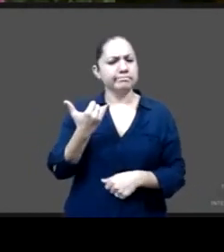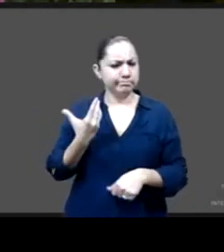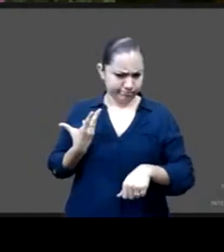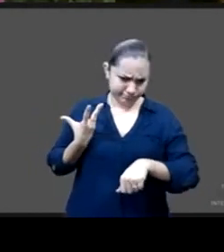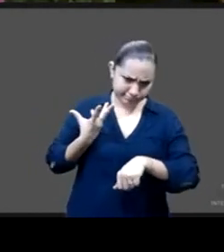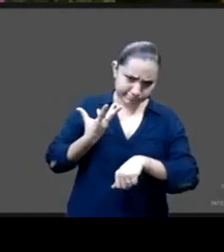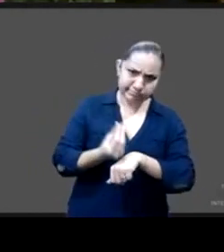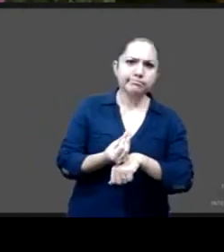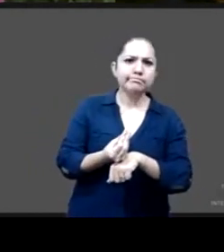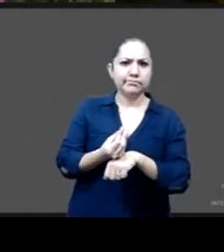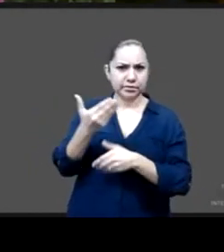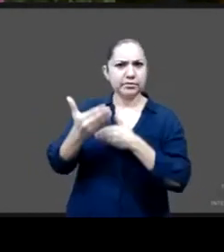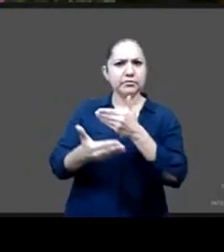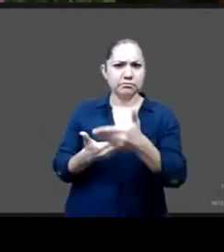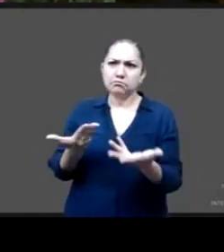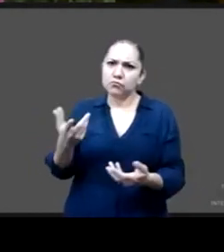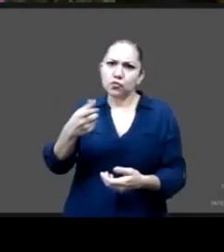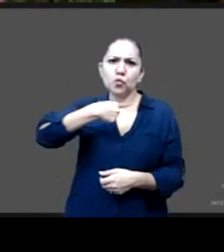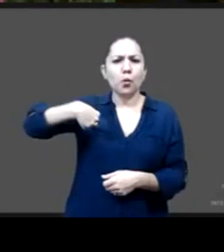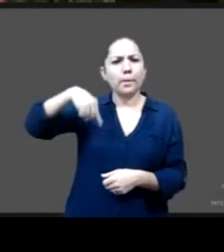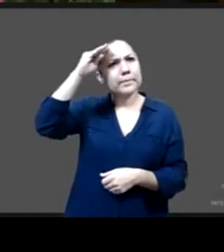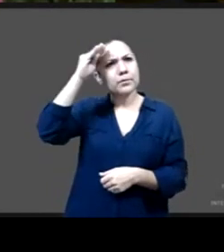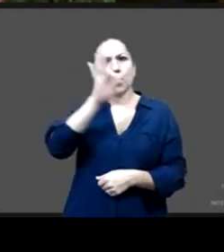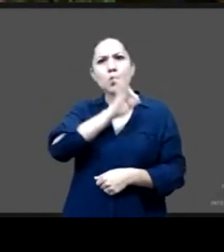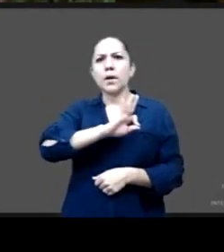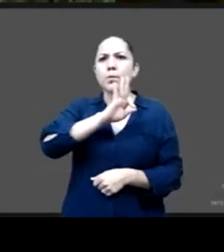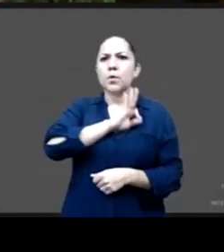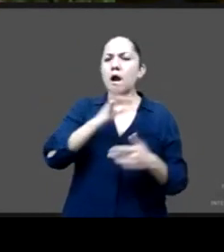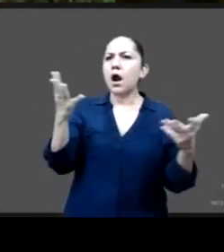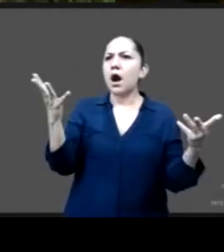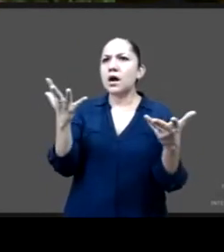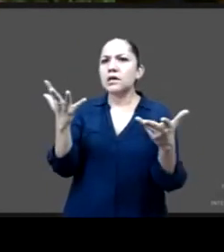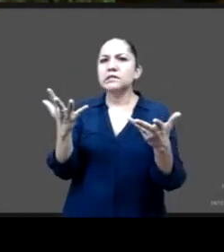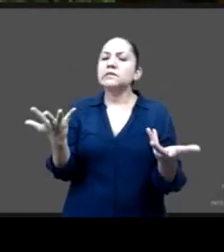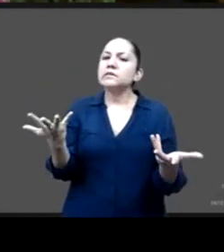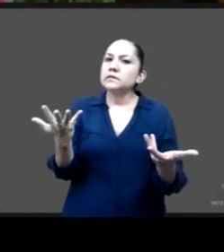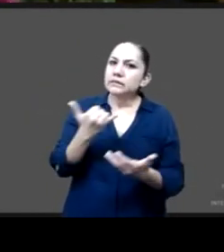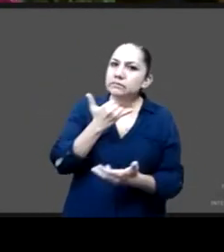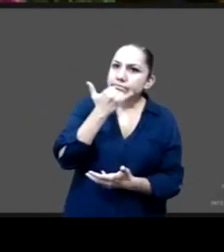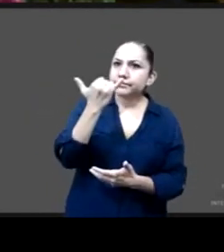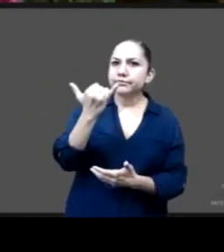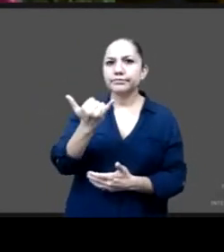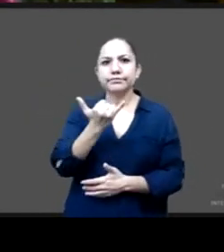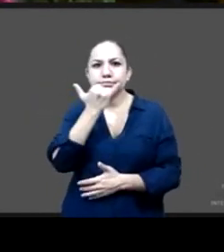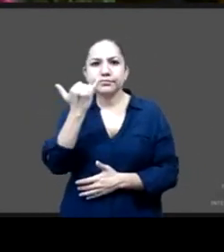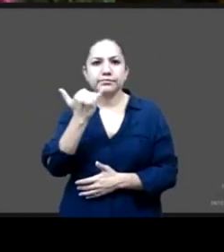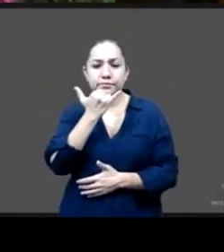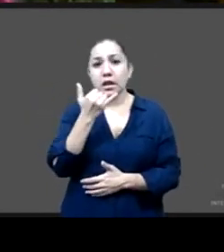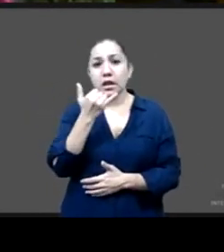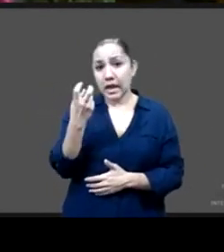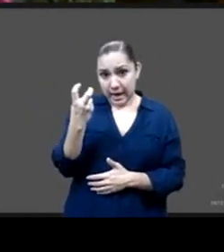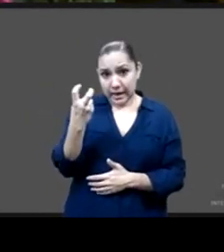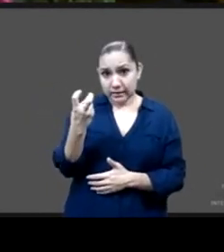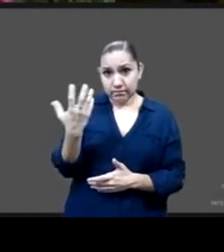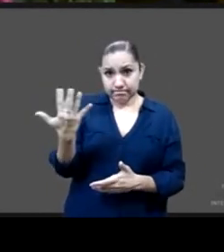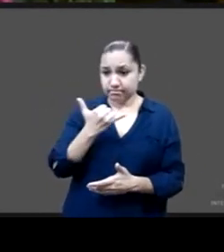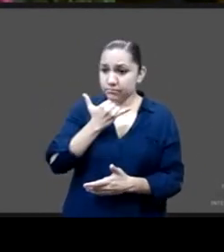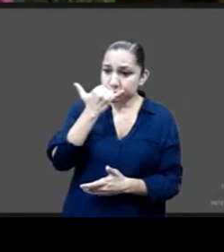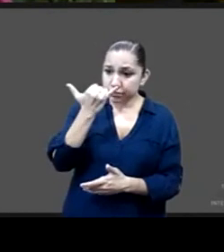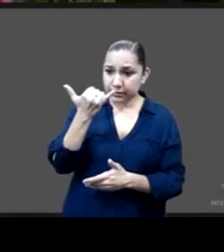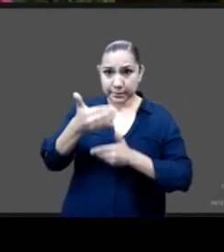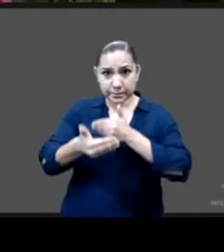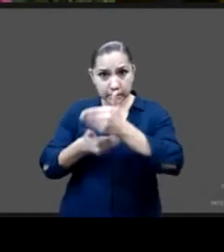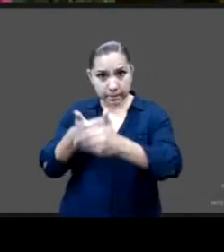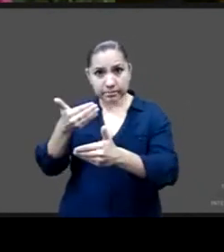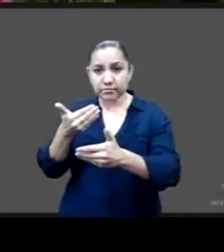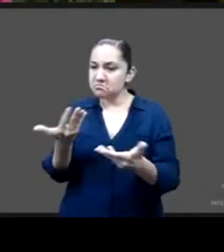provienen de muchos errores los principales avances positivos de la humanidad siempre han